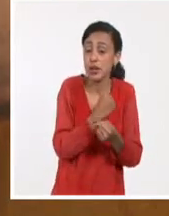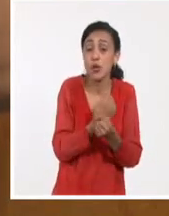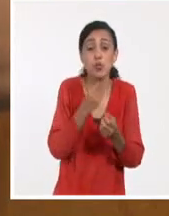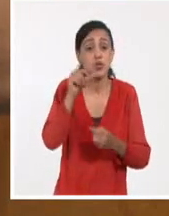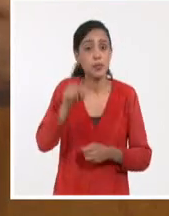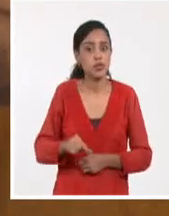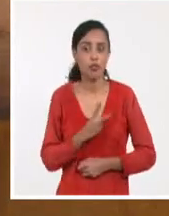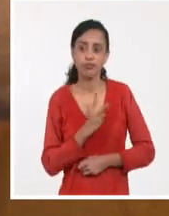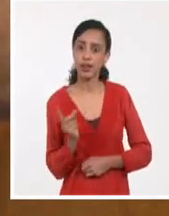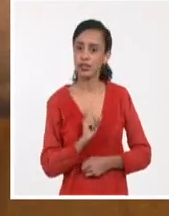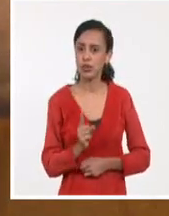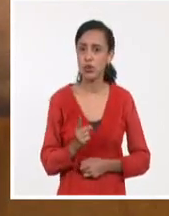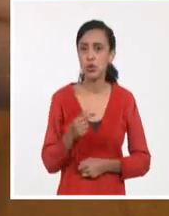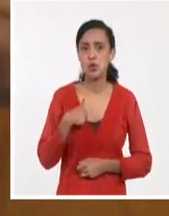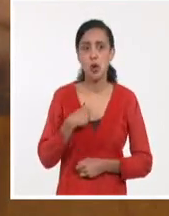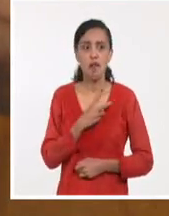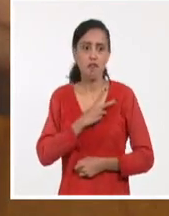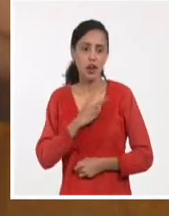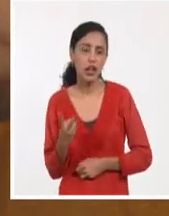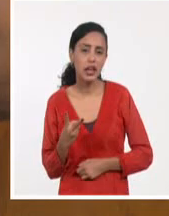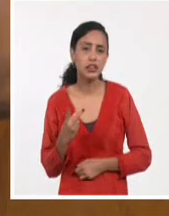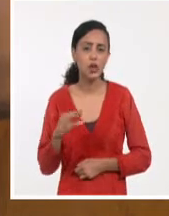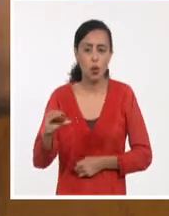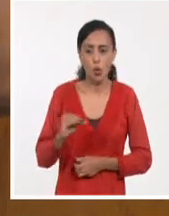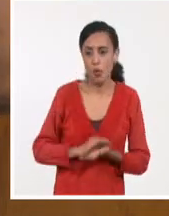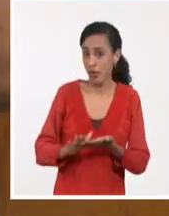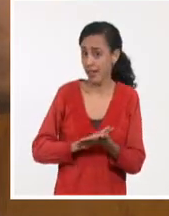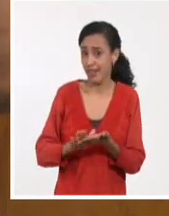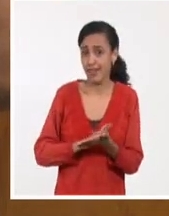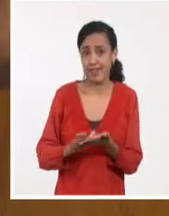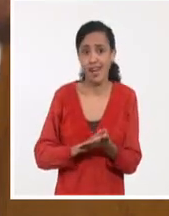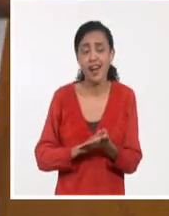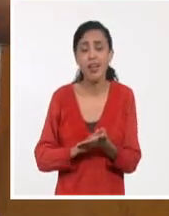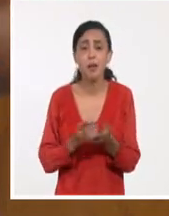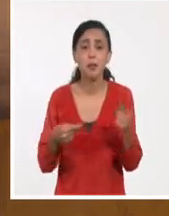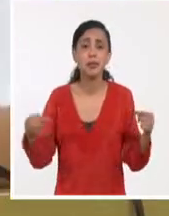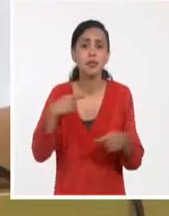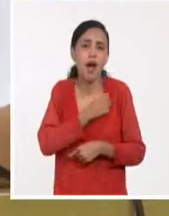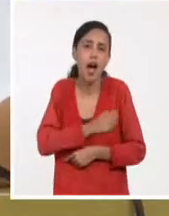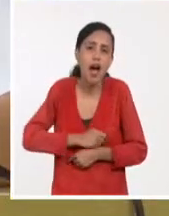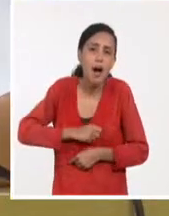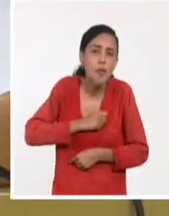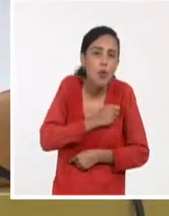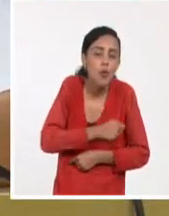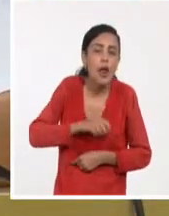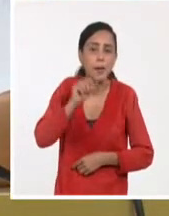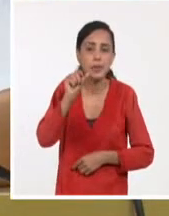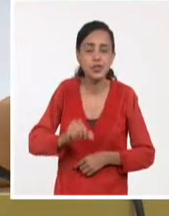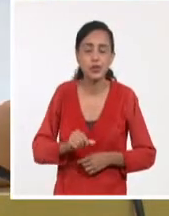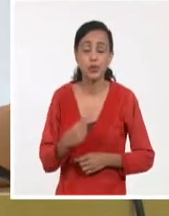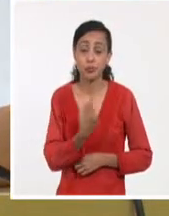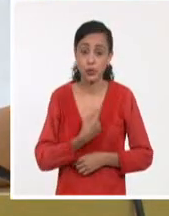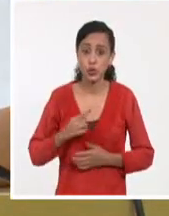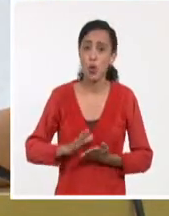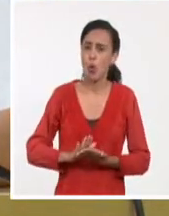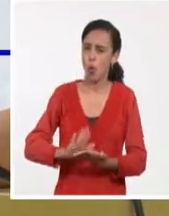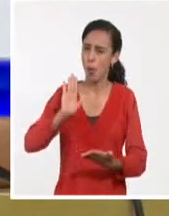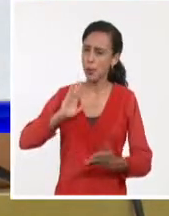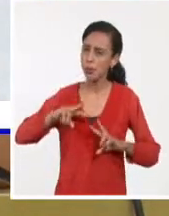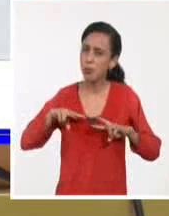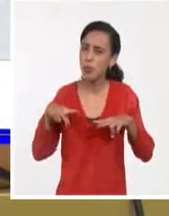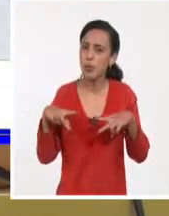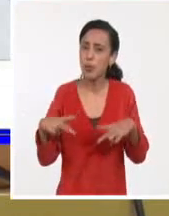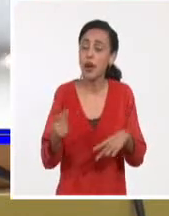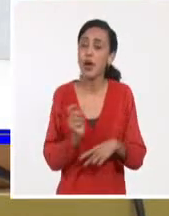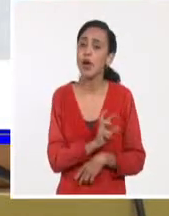usted voluntario sin cobrar nada, solamente por el amor a la humanidad. Y que vamos a seguir comprometidos con la revolución porque este